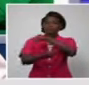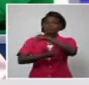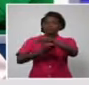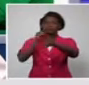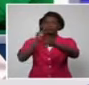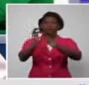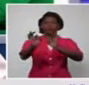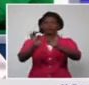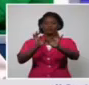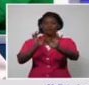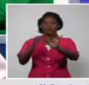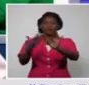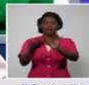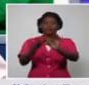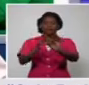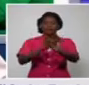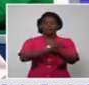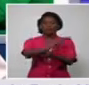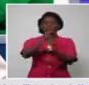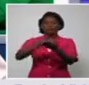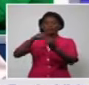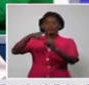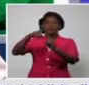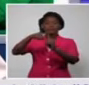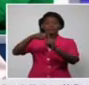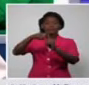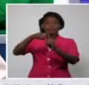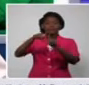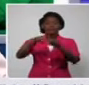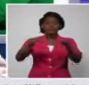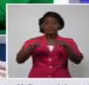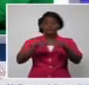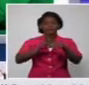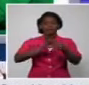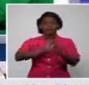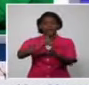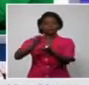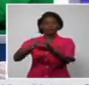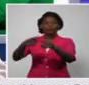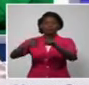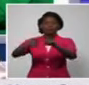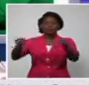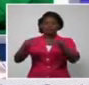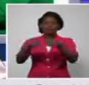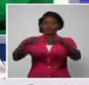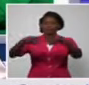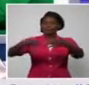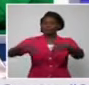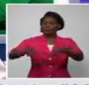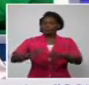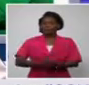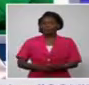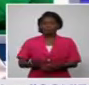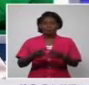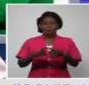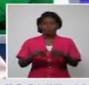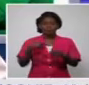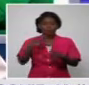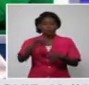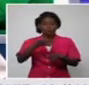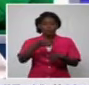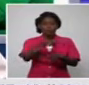con cuidado desde el punto de vista de que no se confíen de que todos los niños evolucionan